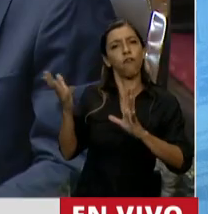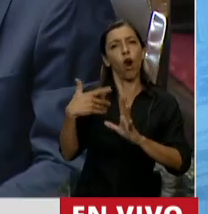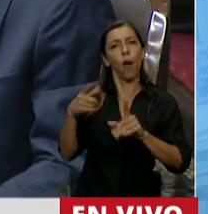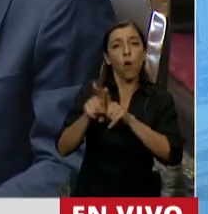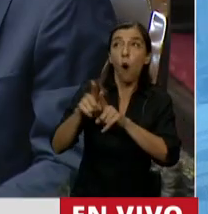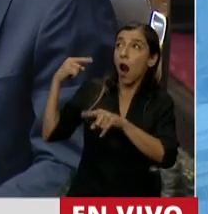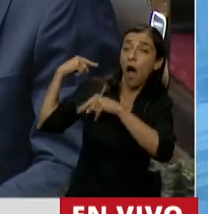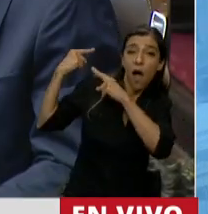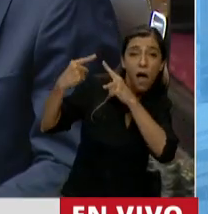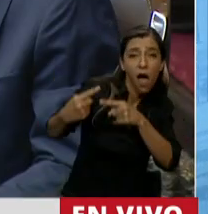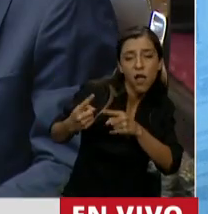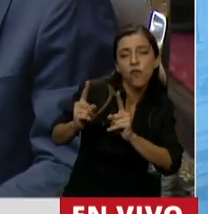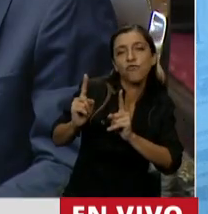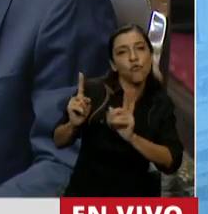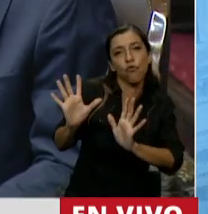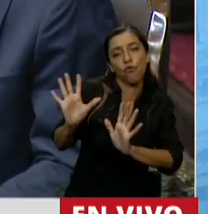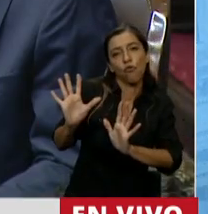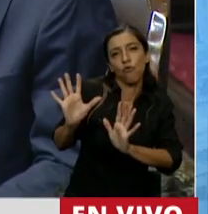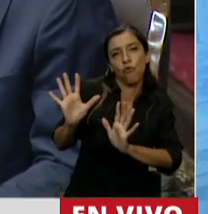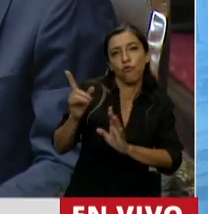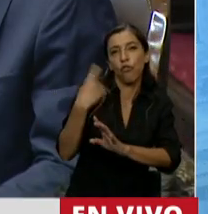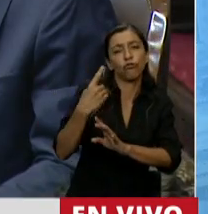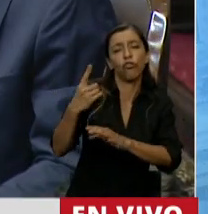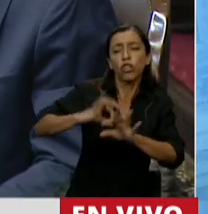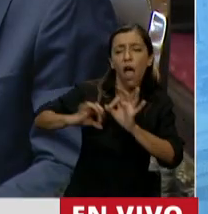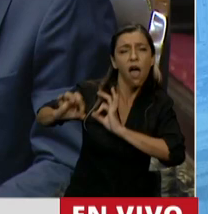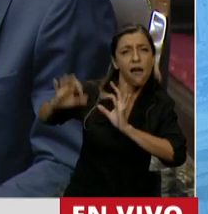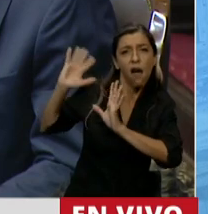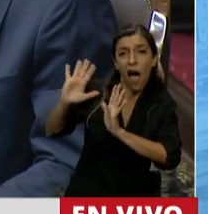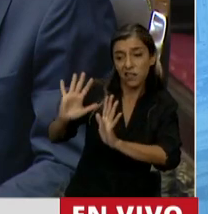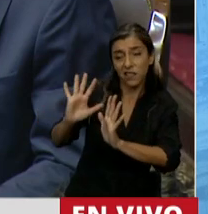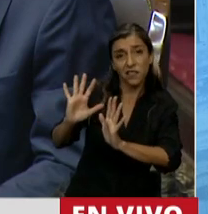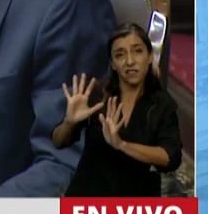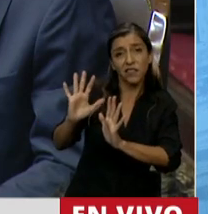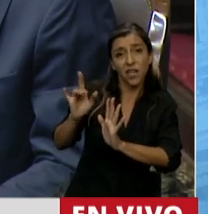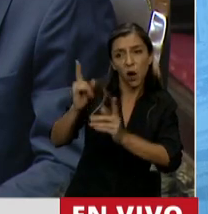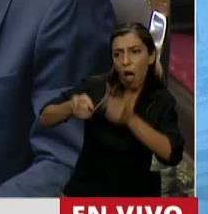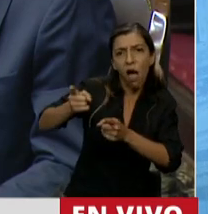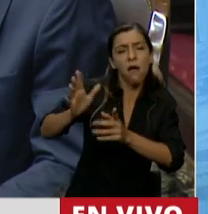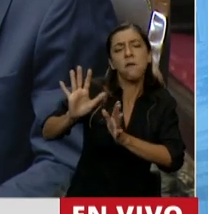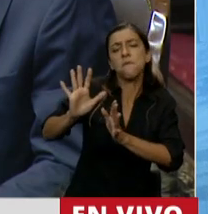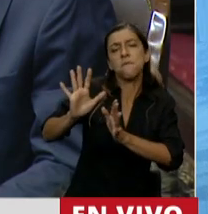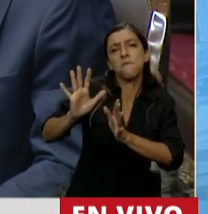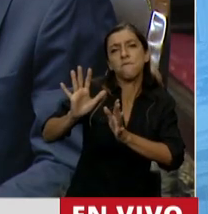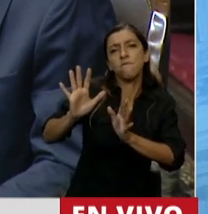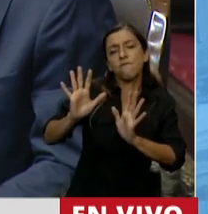jerarquías eclesiásticas se las ha condenado a través de los siglos. Dice el filósofo Michel